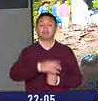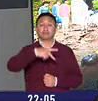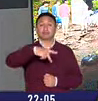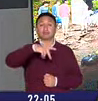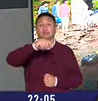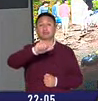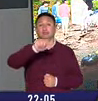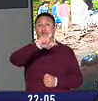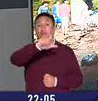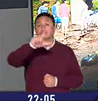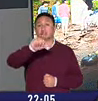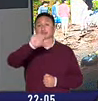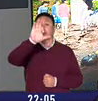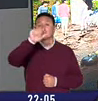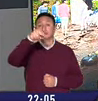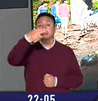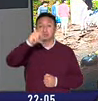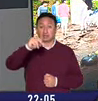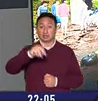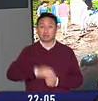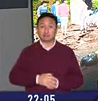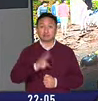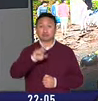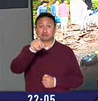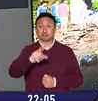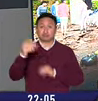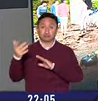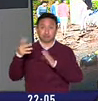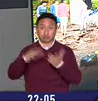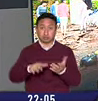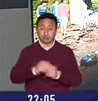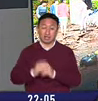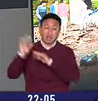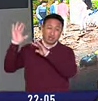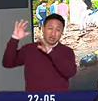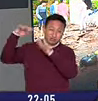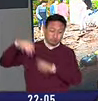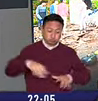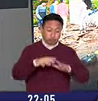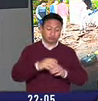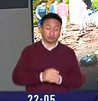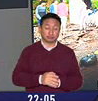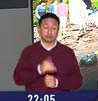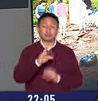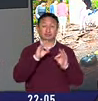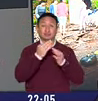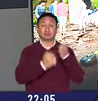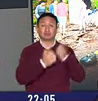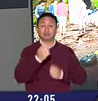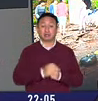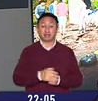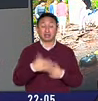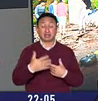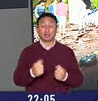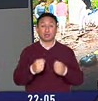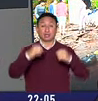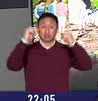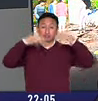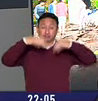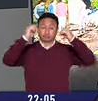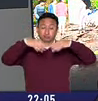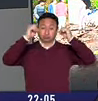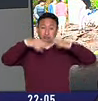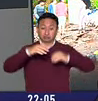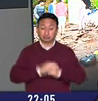Payatanga dejó como saldo 4 personas fallecidas, 2 heridas y una familia afectada. Los torrenciales aguaceros causaron